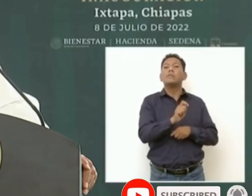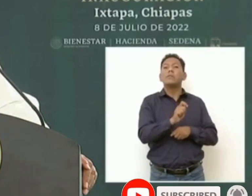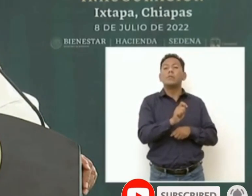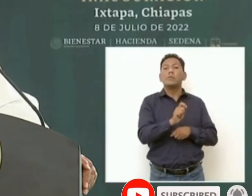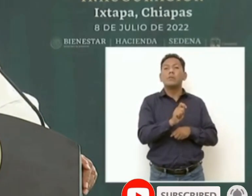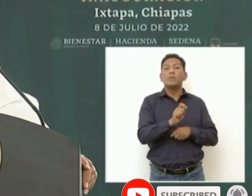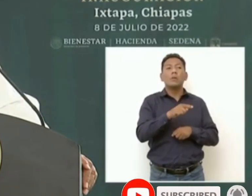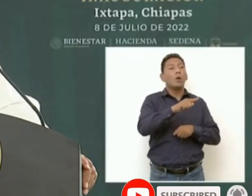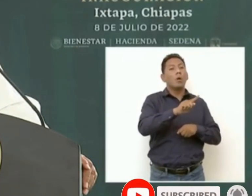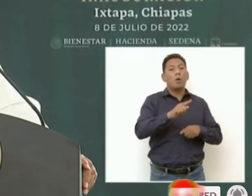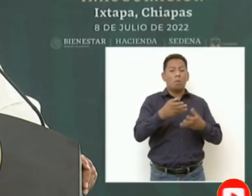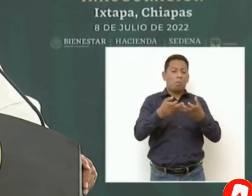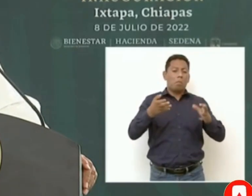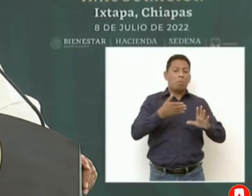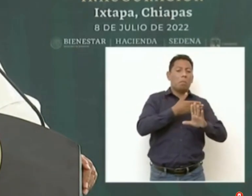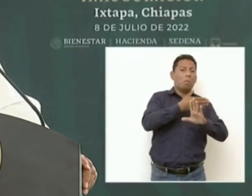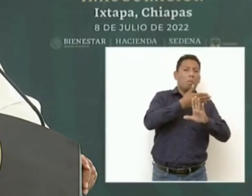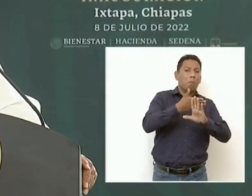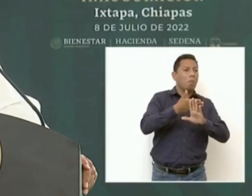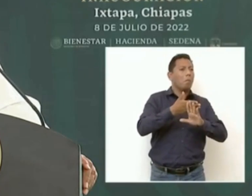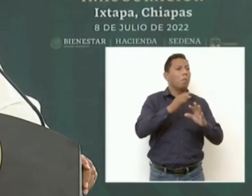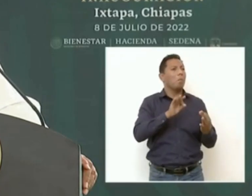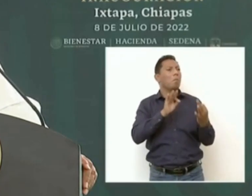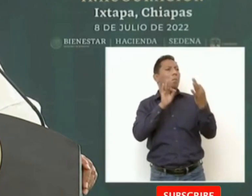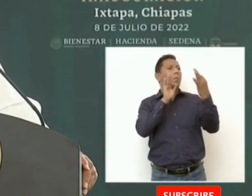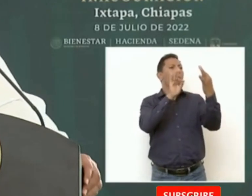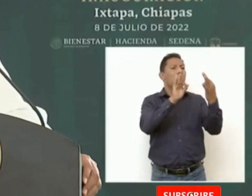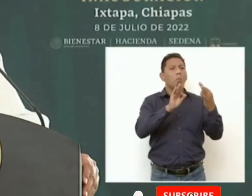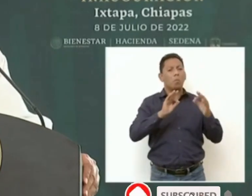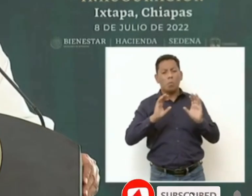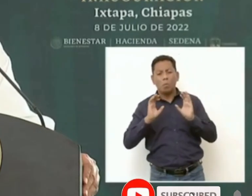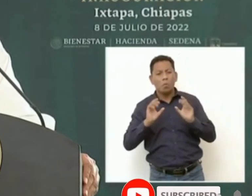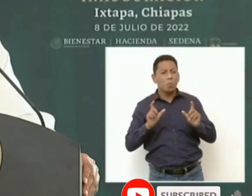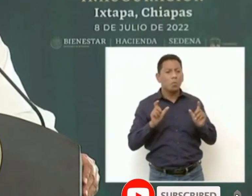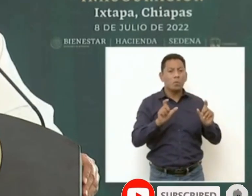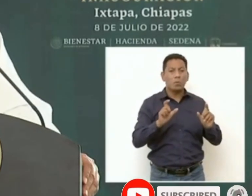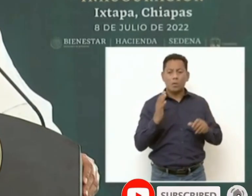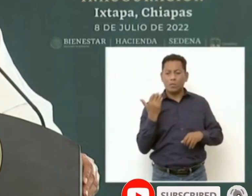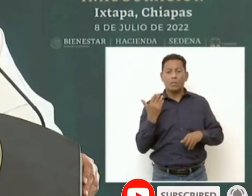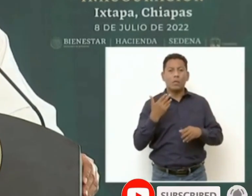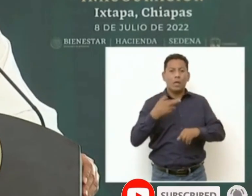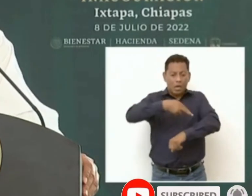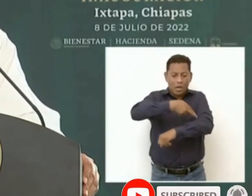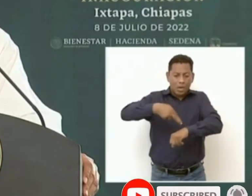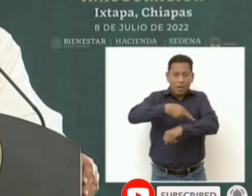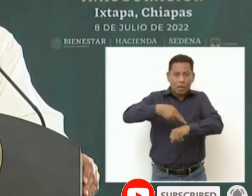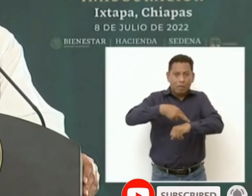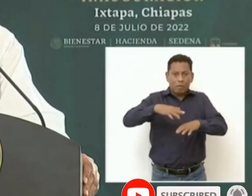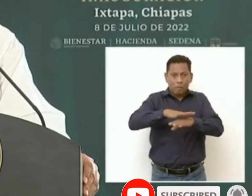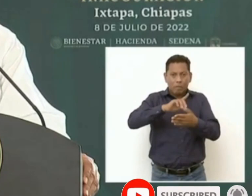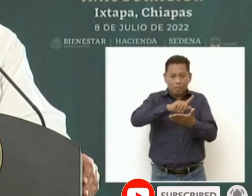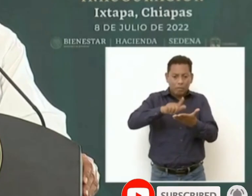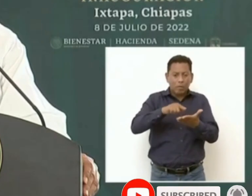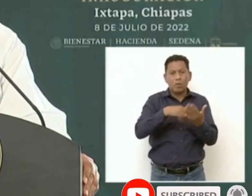defensa nacional, de la seguridad interior. Ahora que hubo una reforma constitucional ya pueden